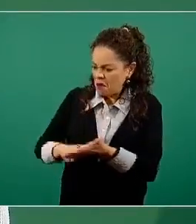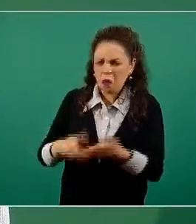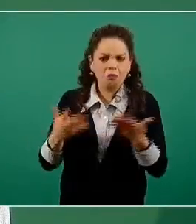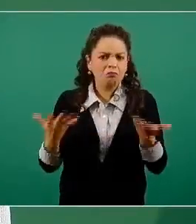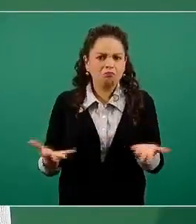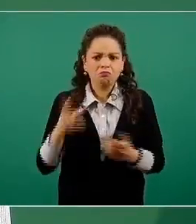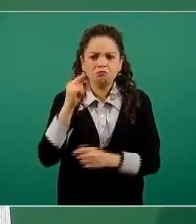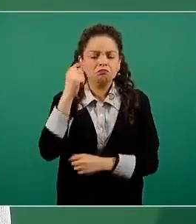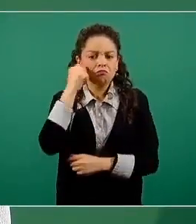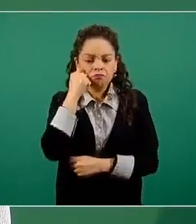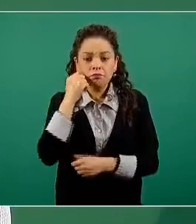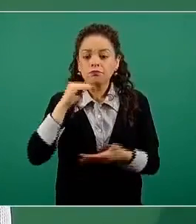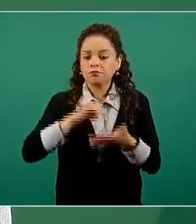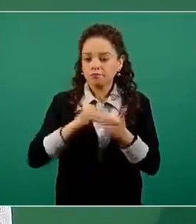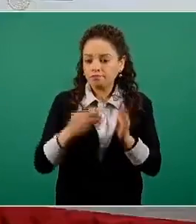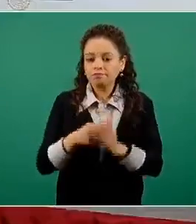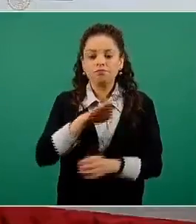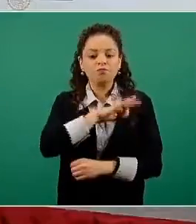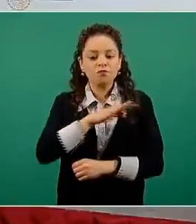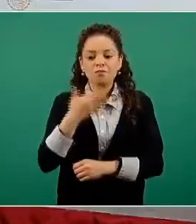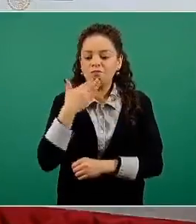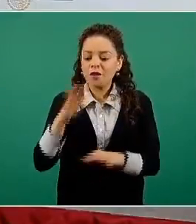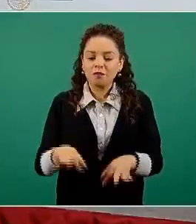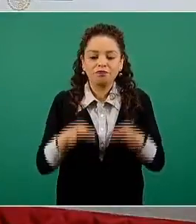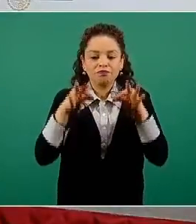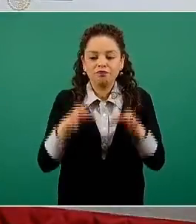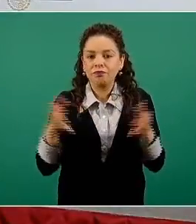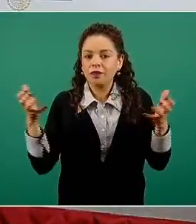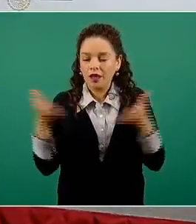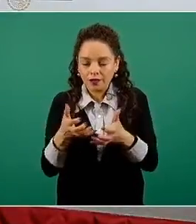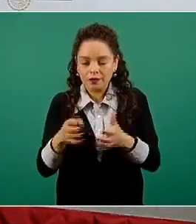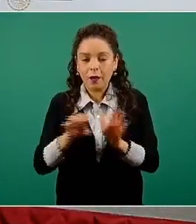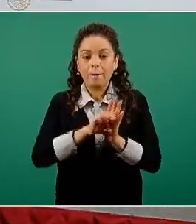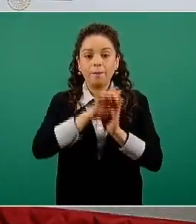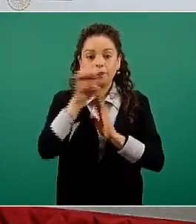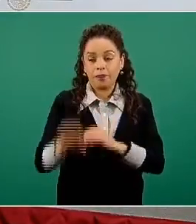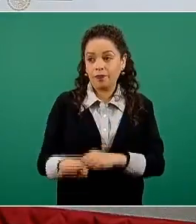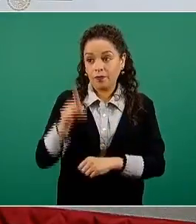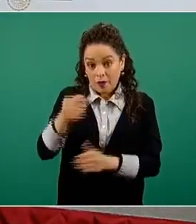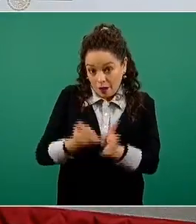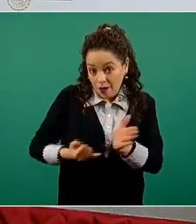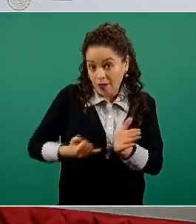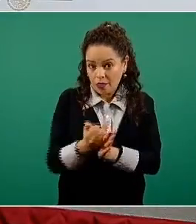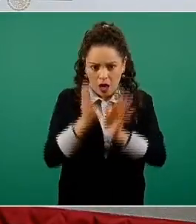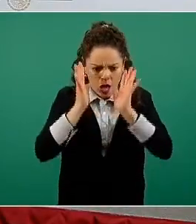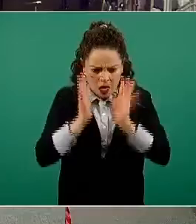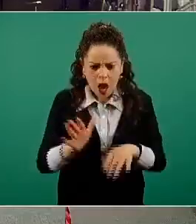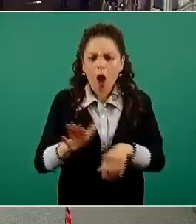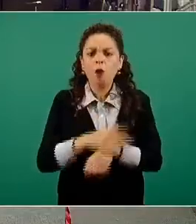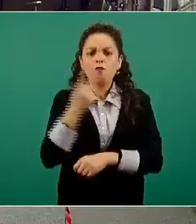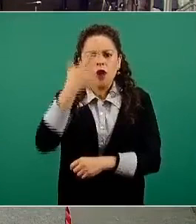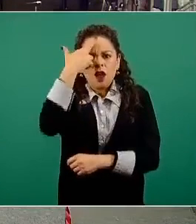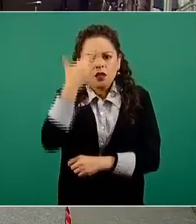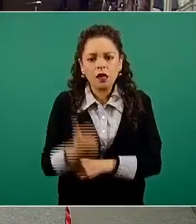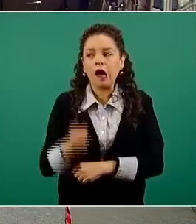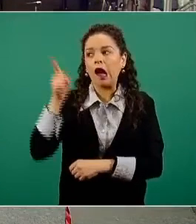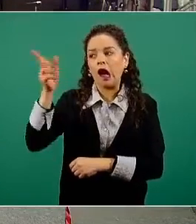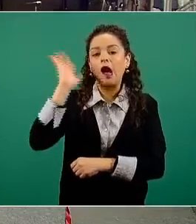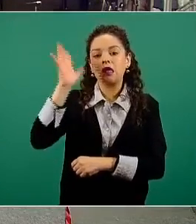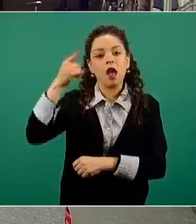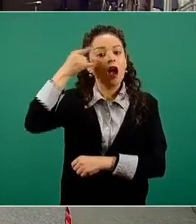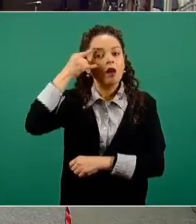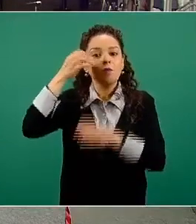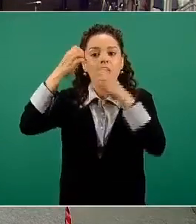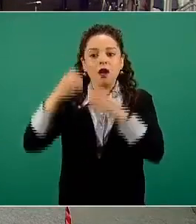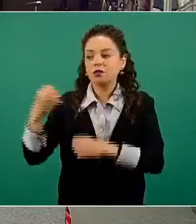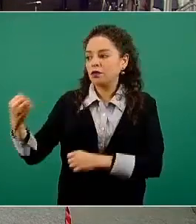inmediatamente ser implementada. Es decir, se toma la decisión porque Campeche está en verde, pero no hay ningún